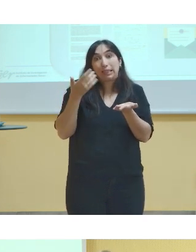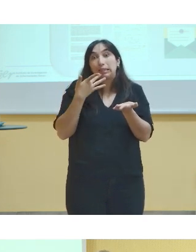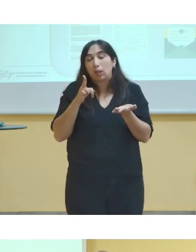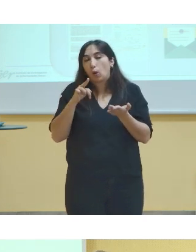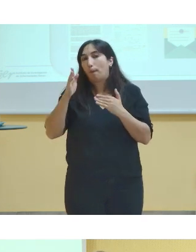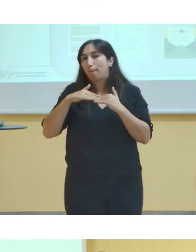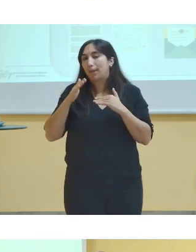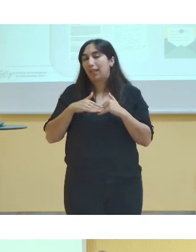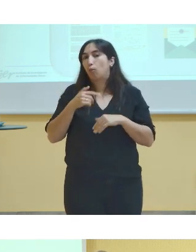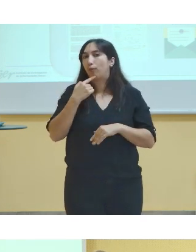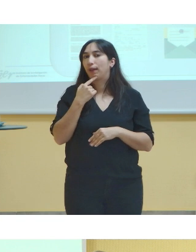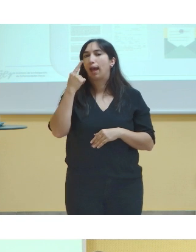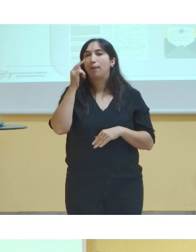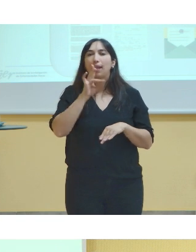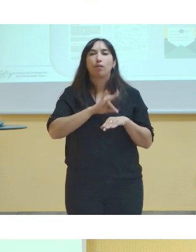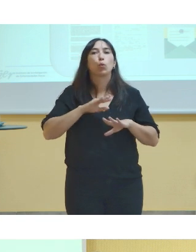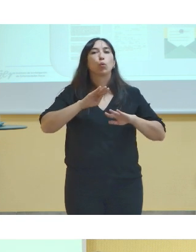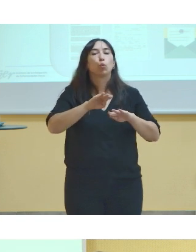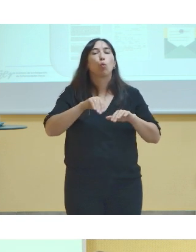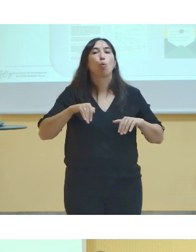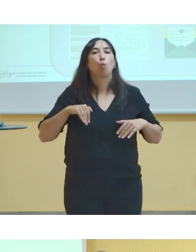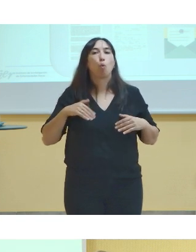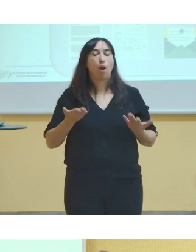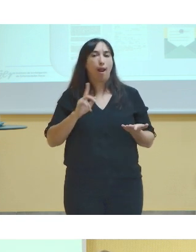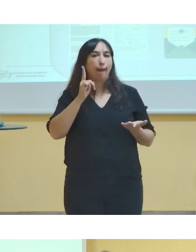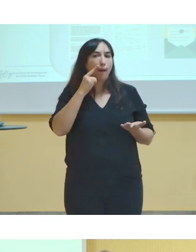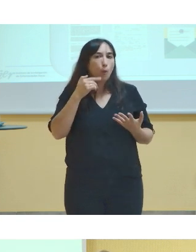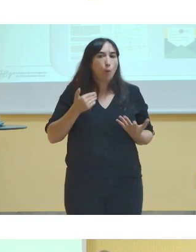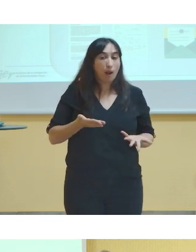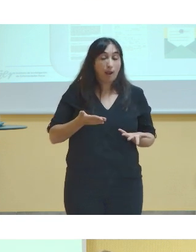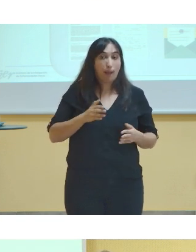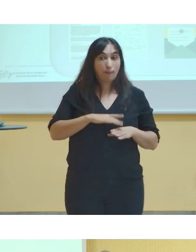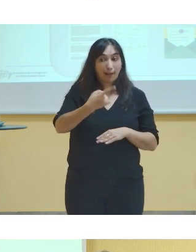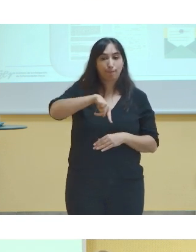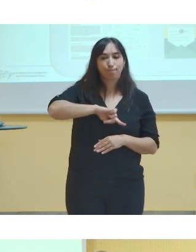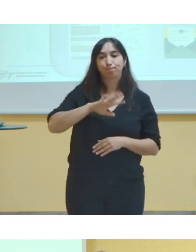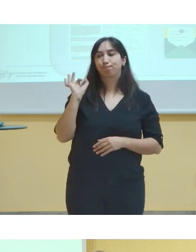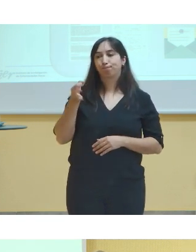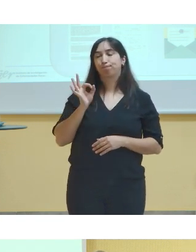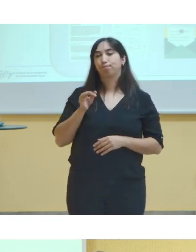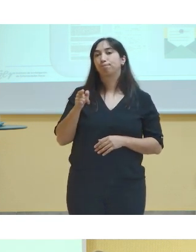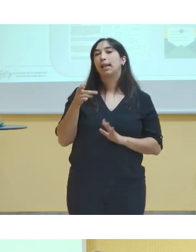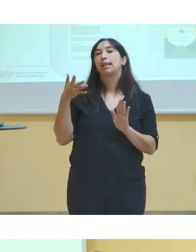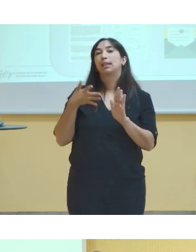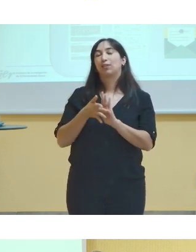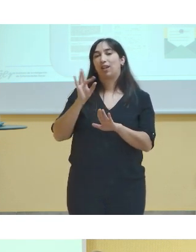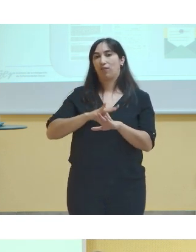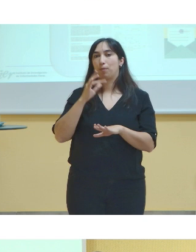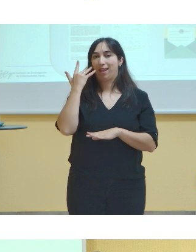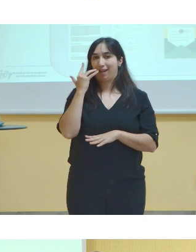se indique cuál es la patología que ha sido diagnosticada y nosotros podamos validar que efectivamente se trata de una patología